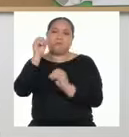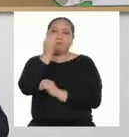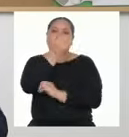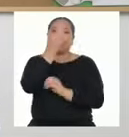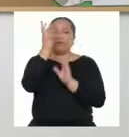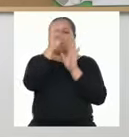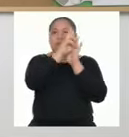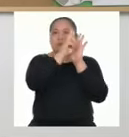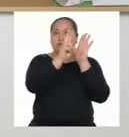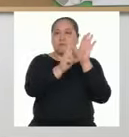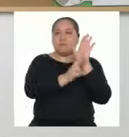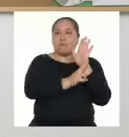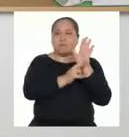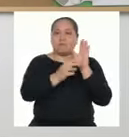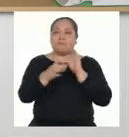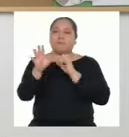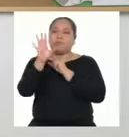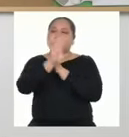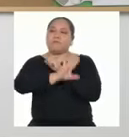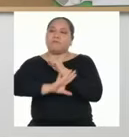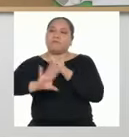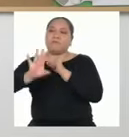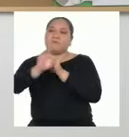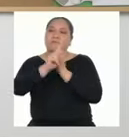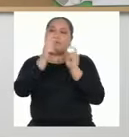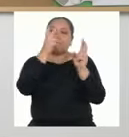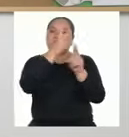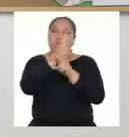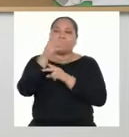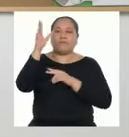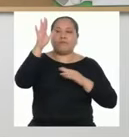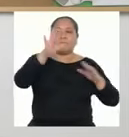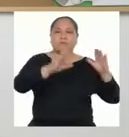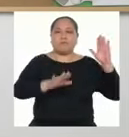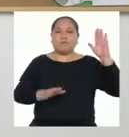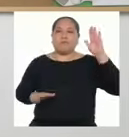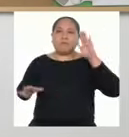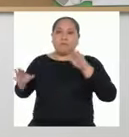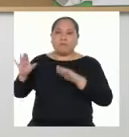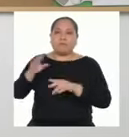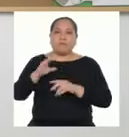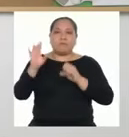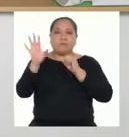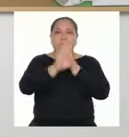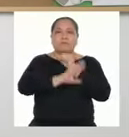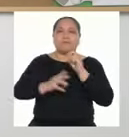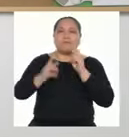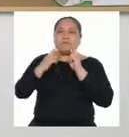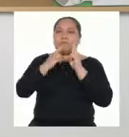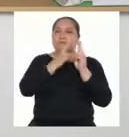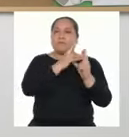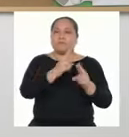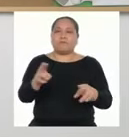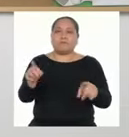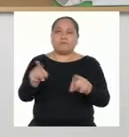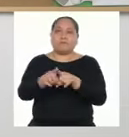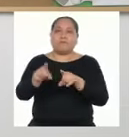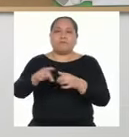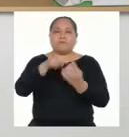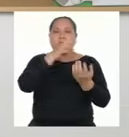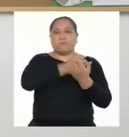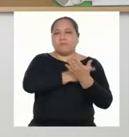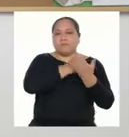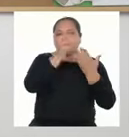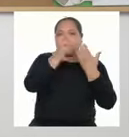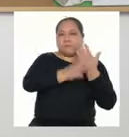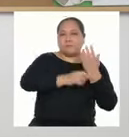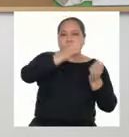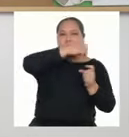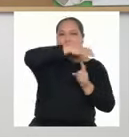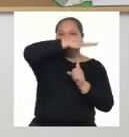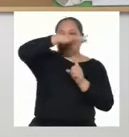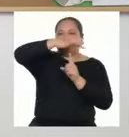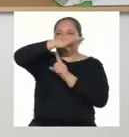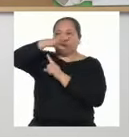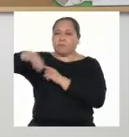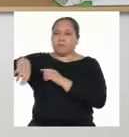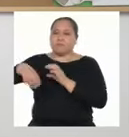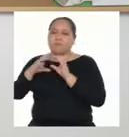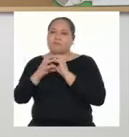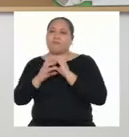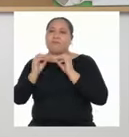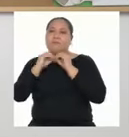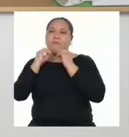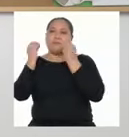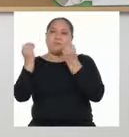algunos mecanismos para que velen el cuidado de playas y ríos. Además, desde los proyectos ambientales de las